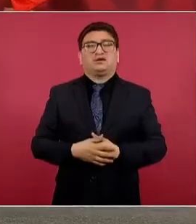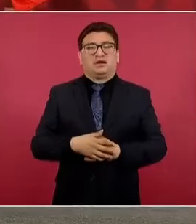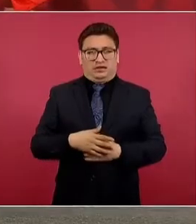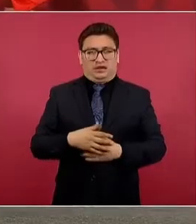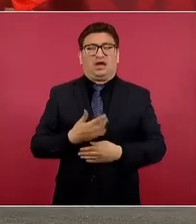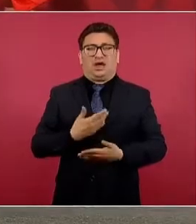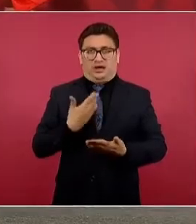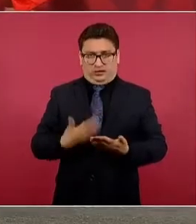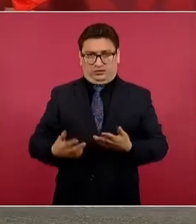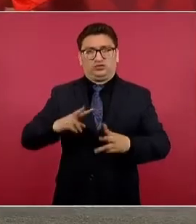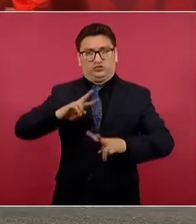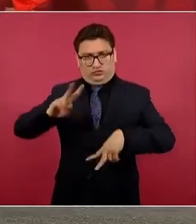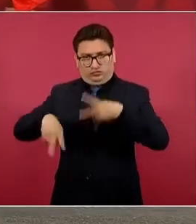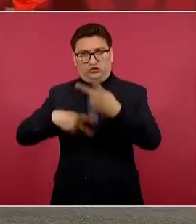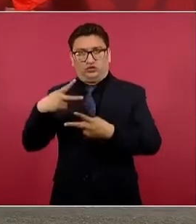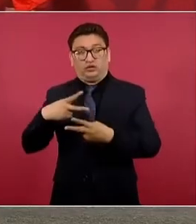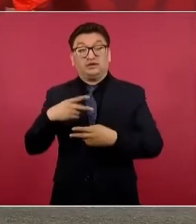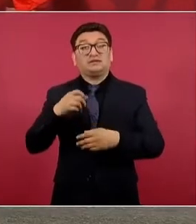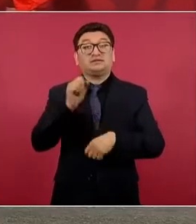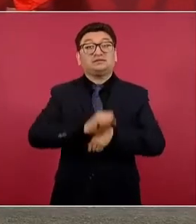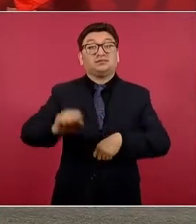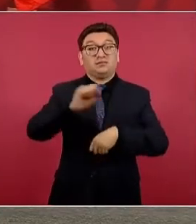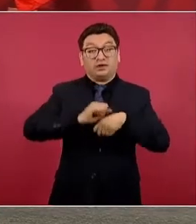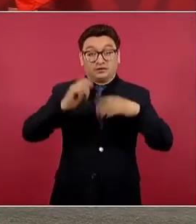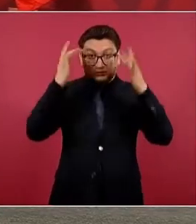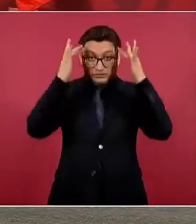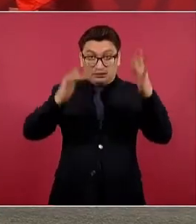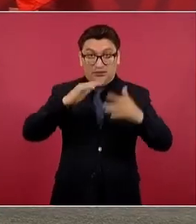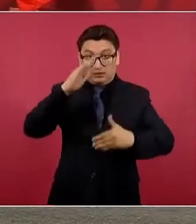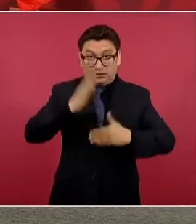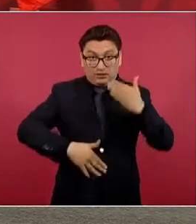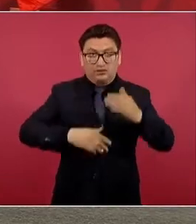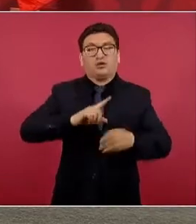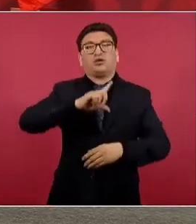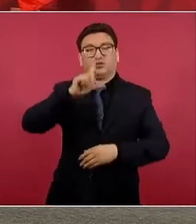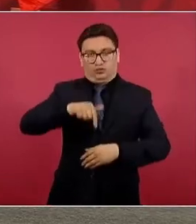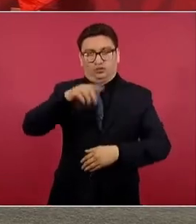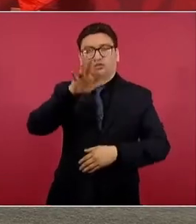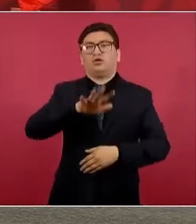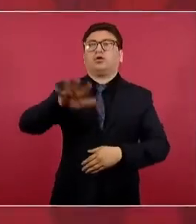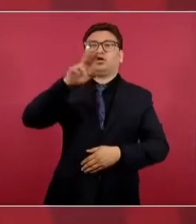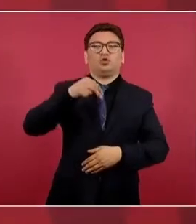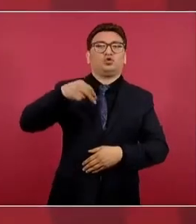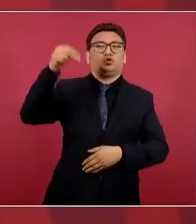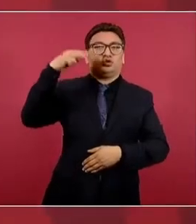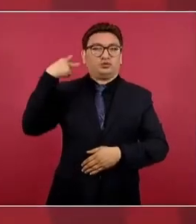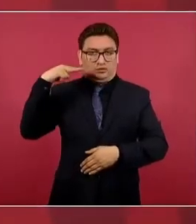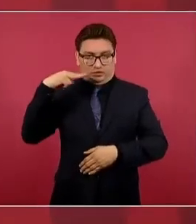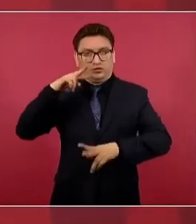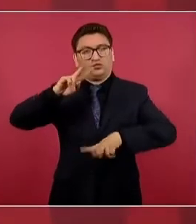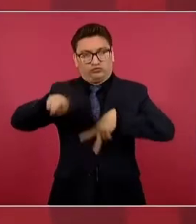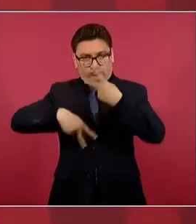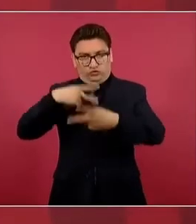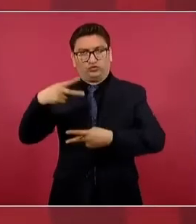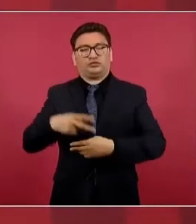ir, pasando Semana Santa, voy a una gira al norte de Veracruz